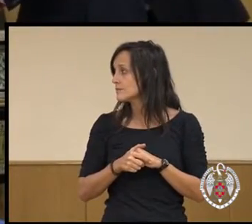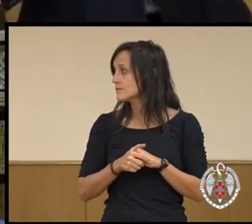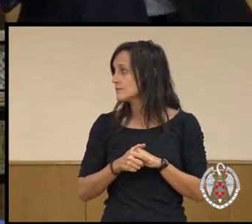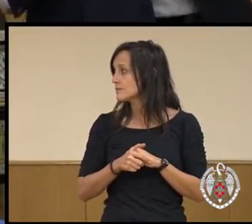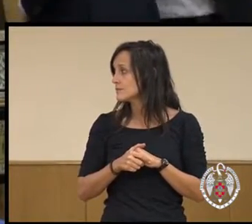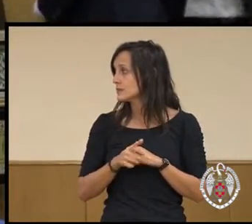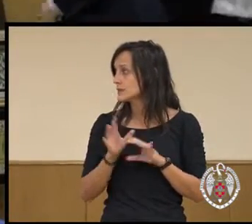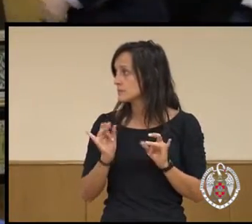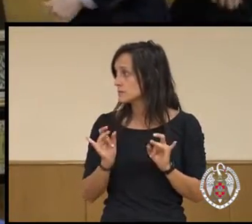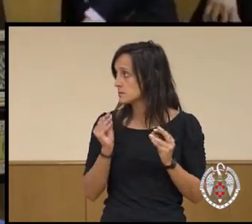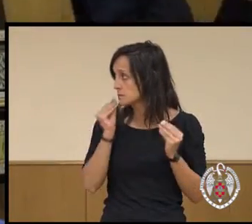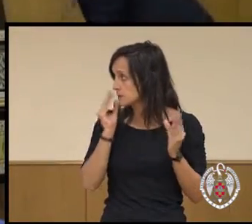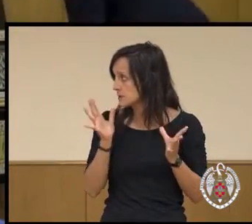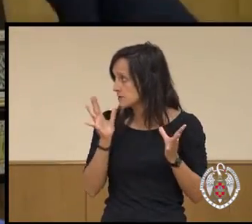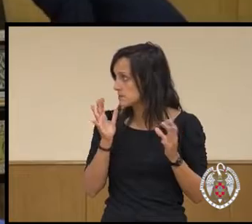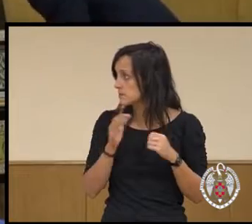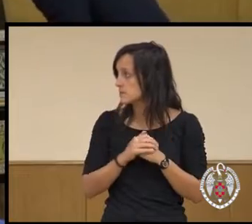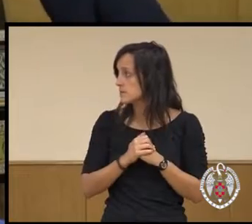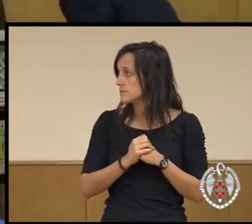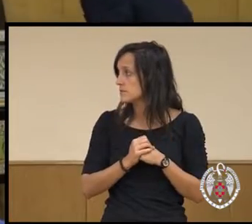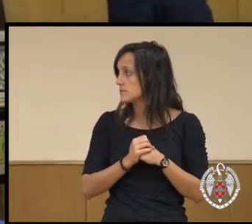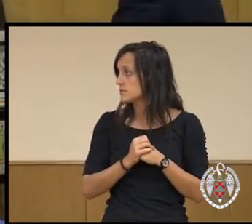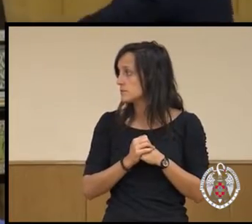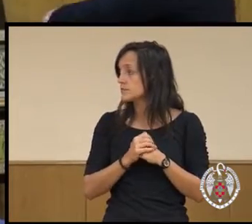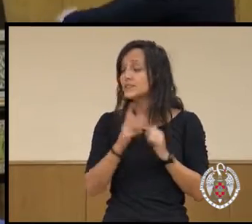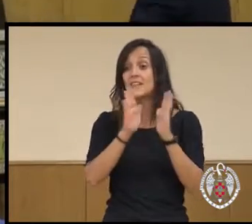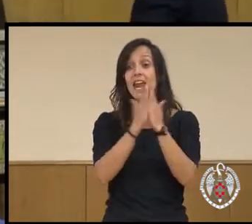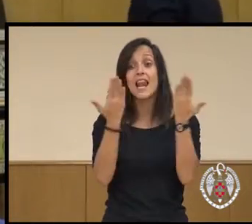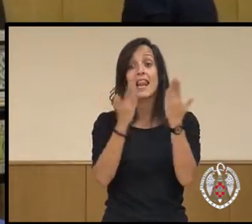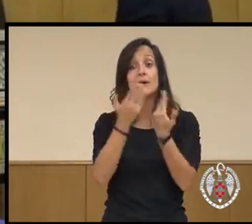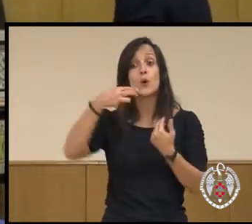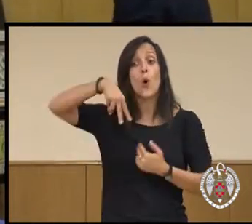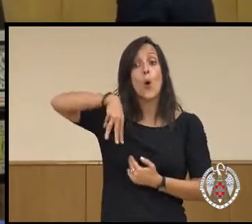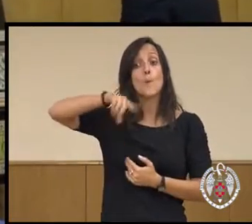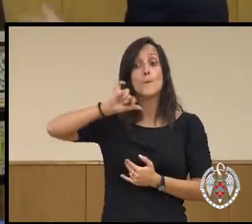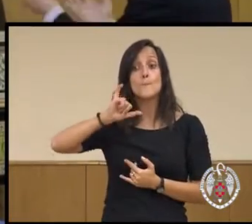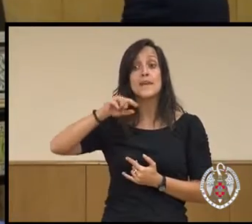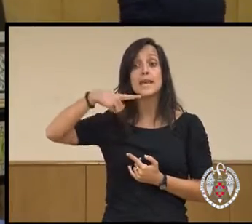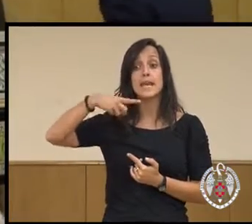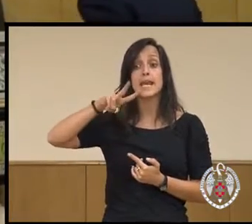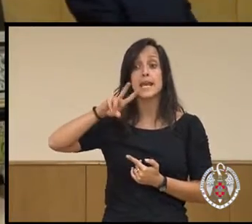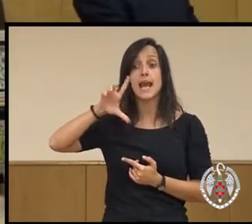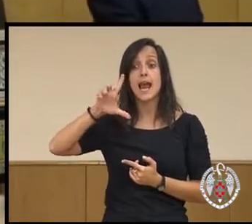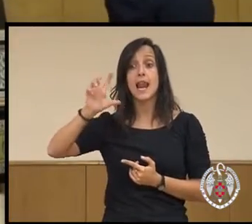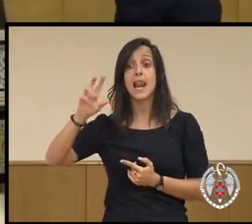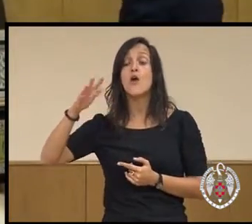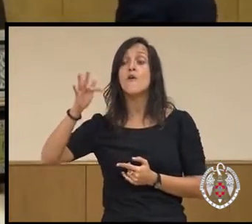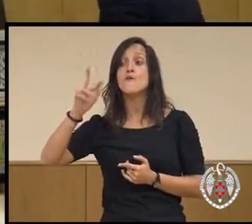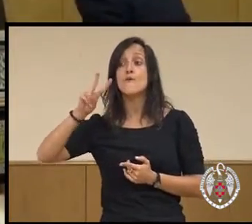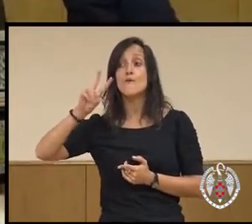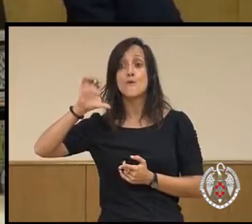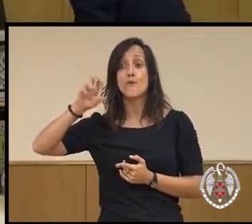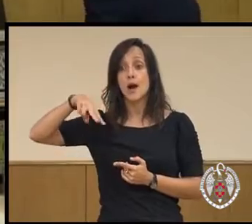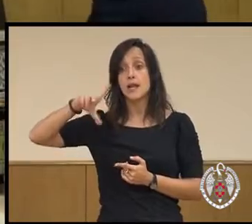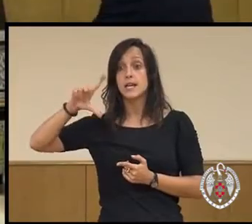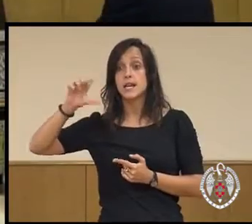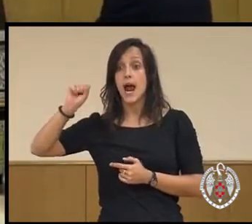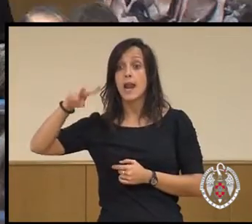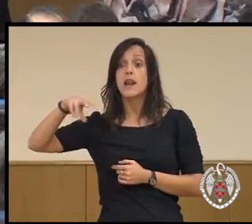¿Sí? Pues de Los Álamos vengo, madre, del libro de Miguel de Fuenllana, de la biblioteca de Felipe